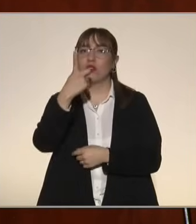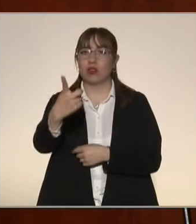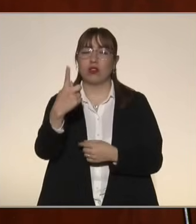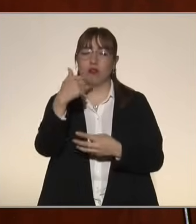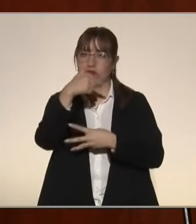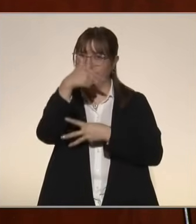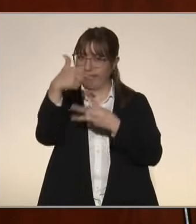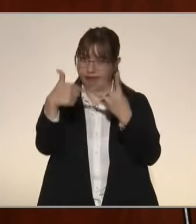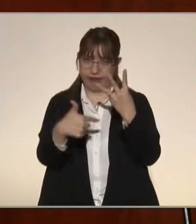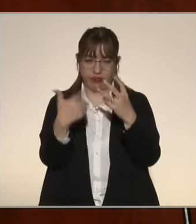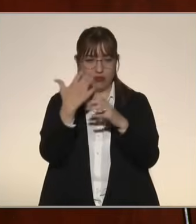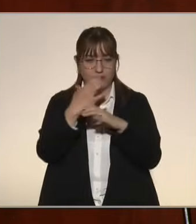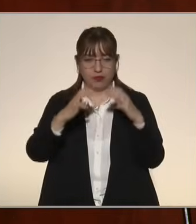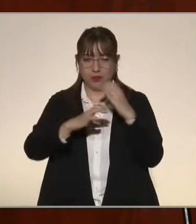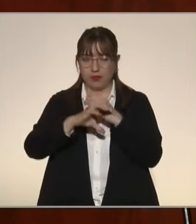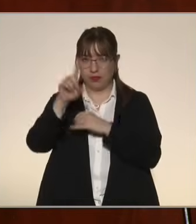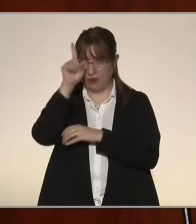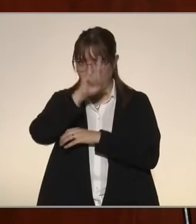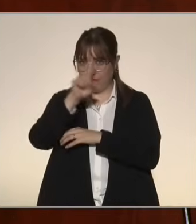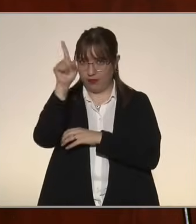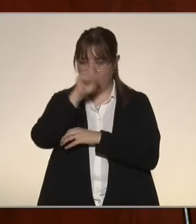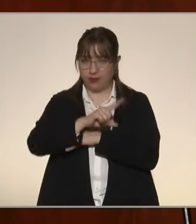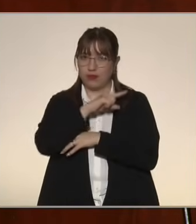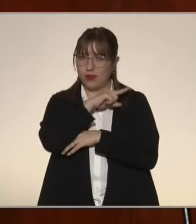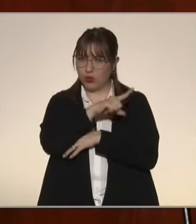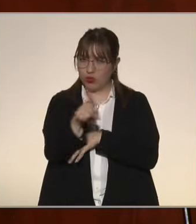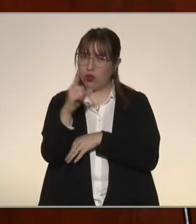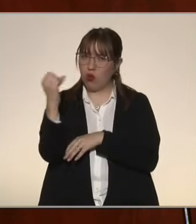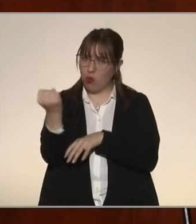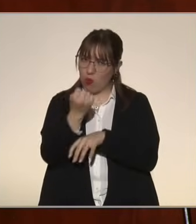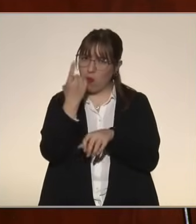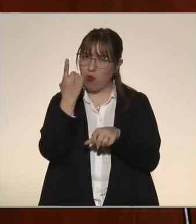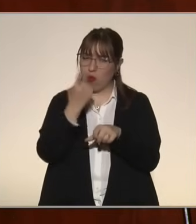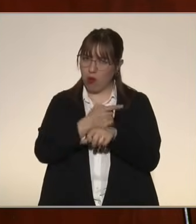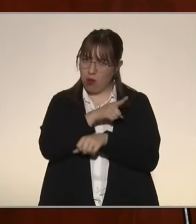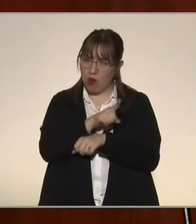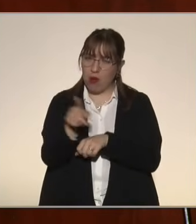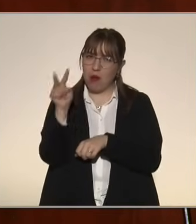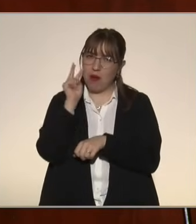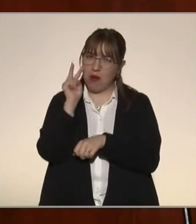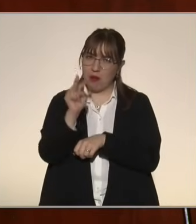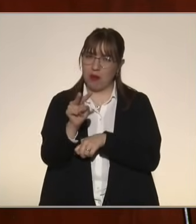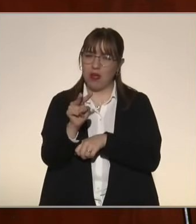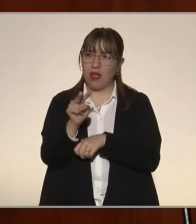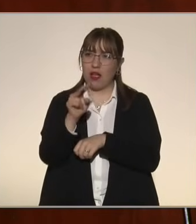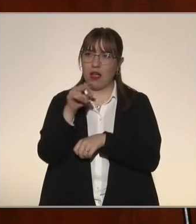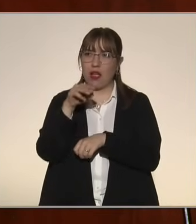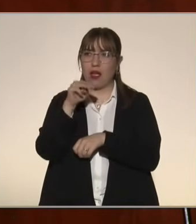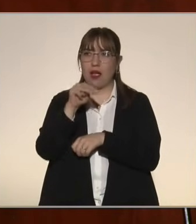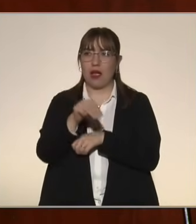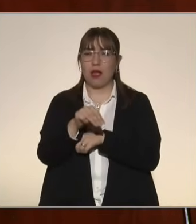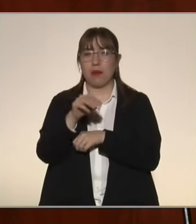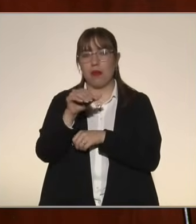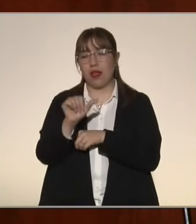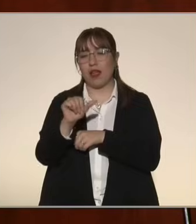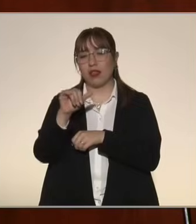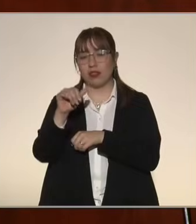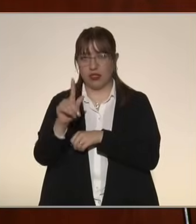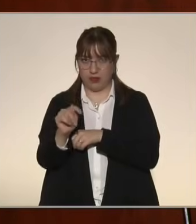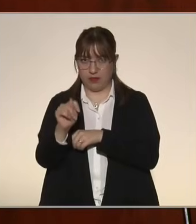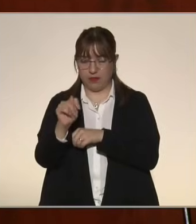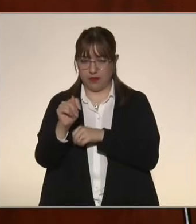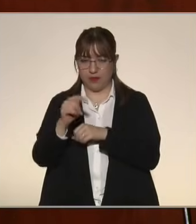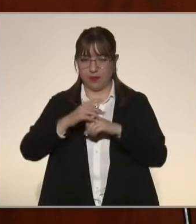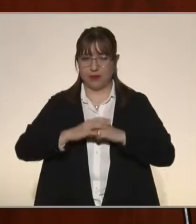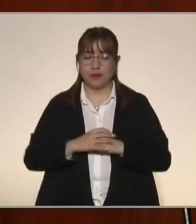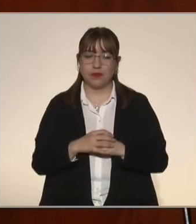parece maravillosa. Si tienen oportunidad, chéquense toda la investigación que hay del MIT al respecto de gratitud, ¿no? Muy interesante.